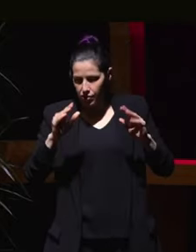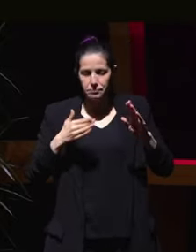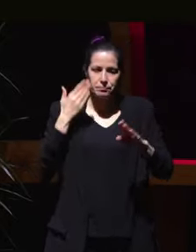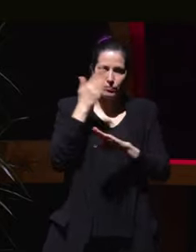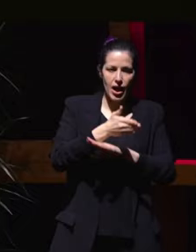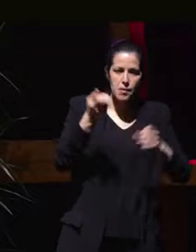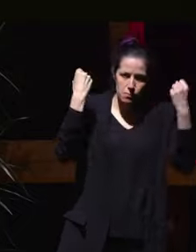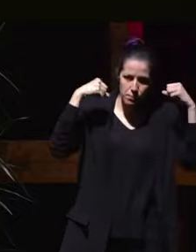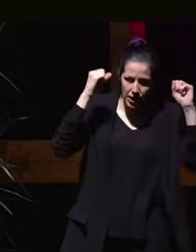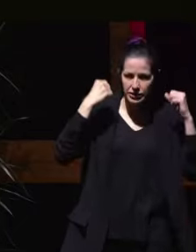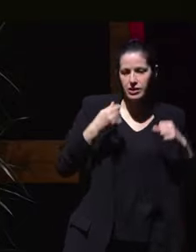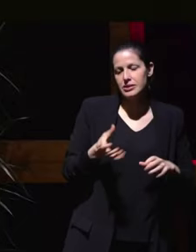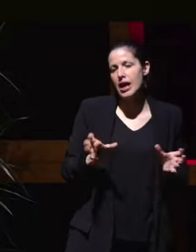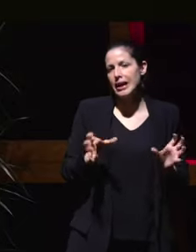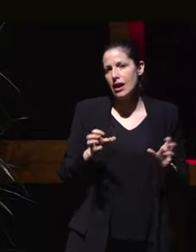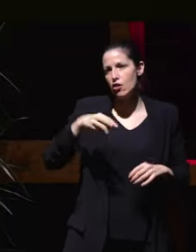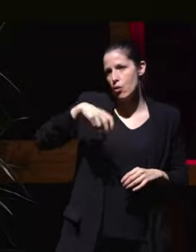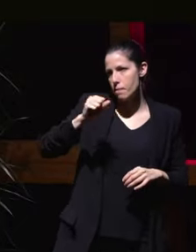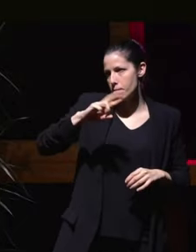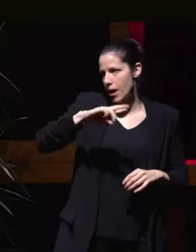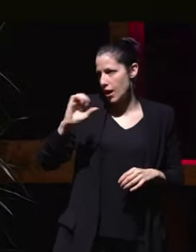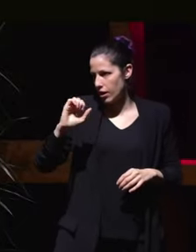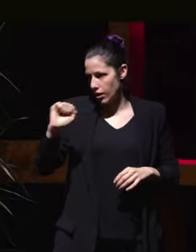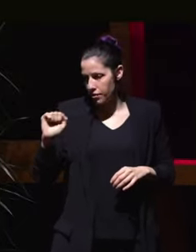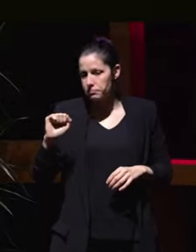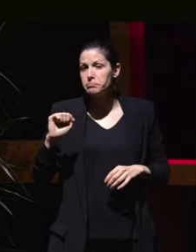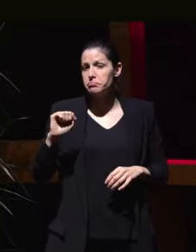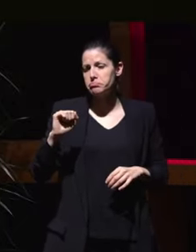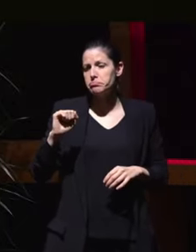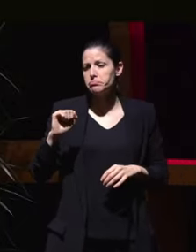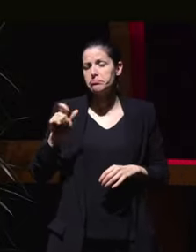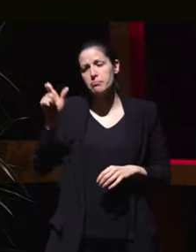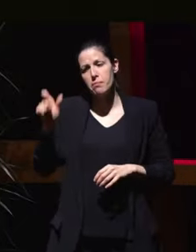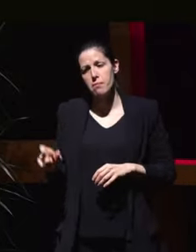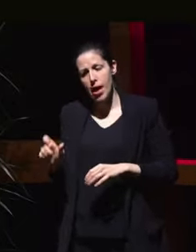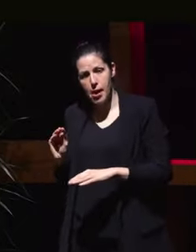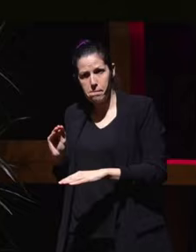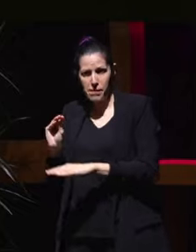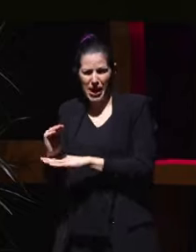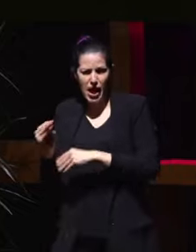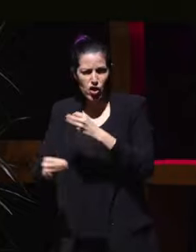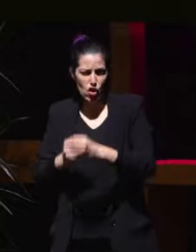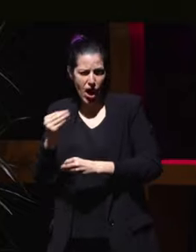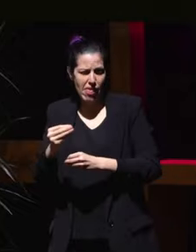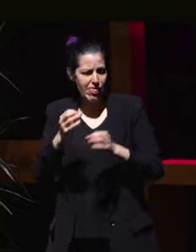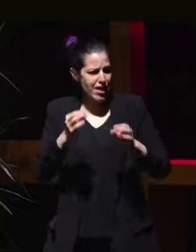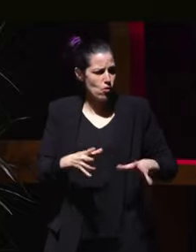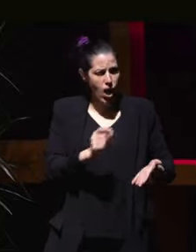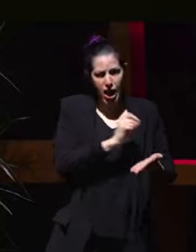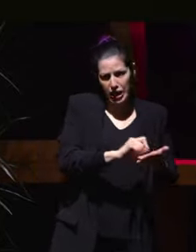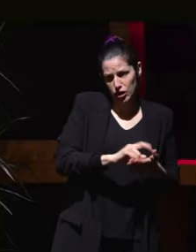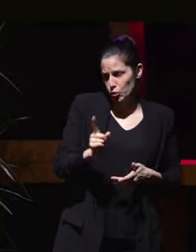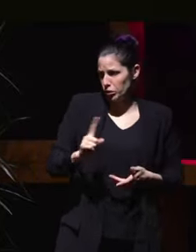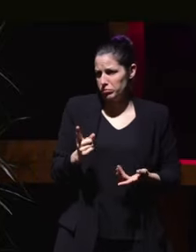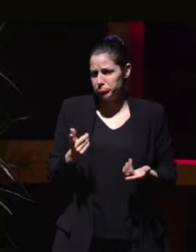Radiomarca. En Radiomarca, un becario, pues evidentemente no fai o mismo que un redactor. Hacíamos lo que nos dejaban, hacíamos